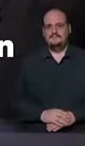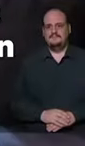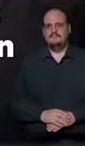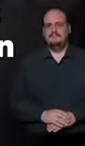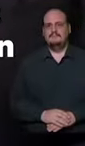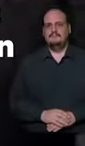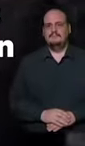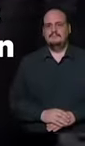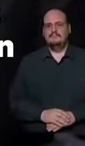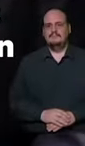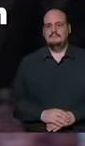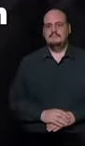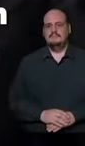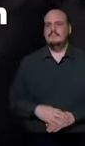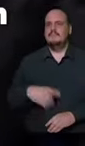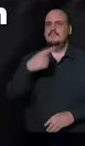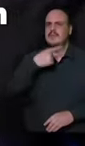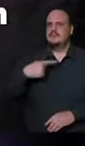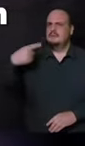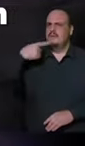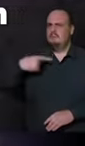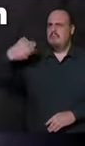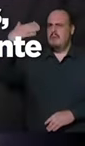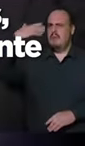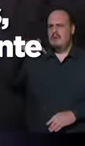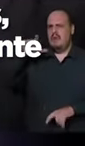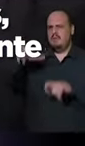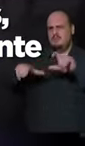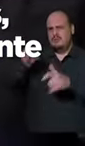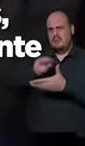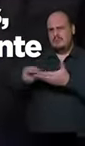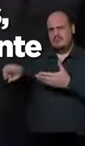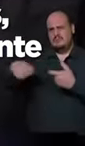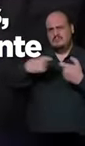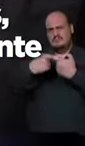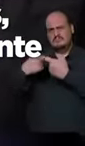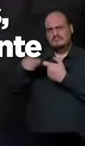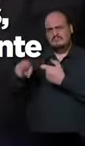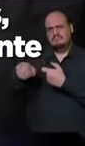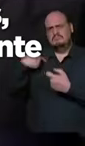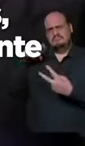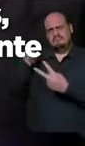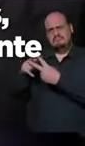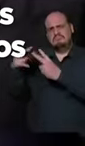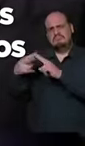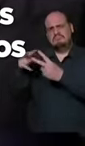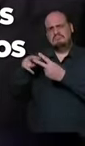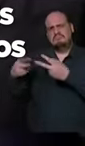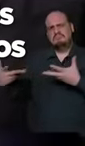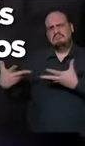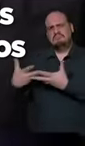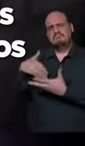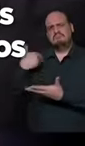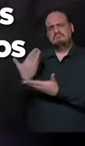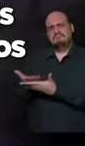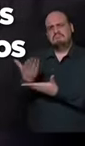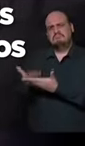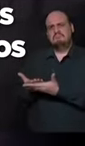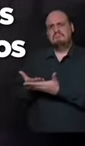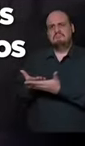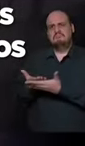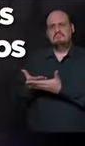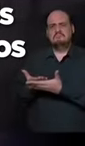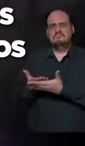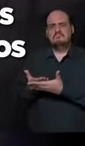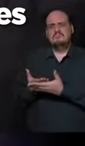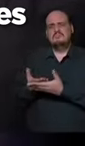hace algunas semanas en un encuentro con trabajadores y empresarios planteé claramente que uno de mis